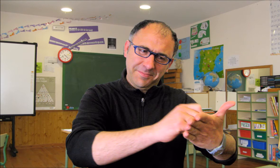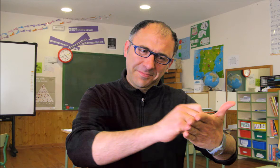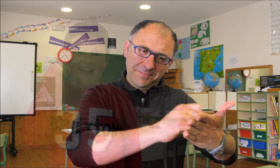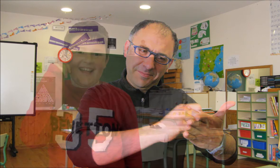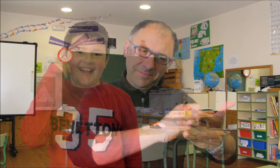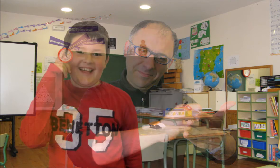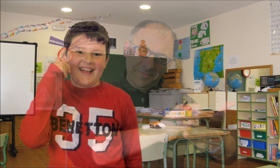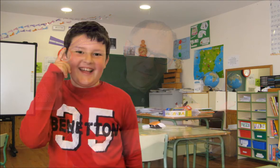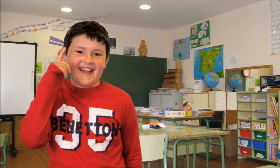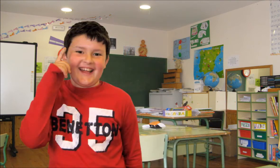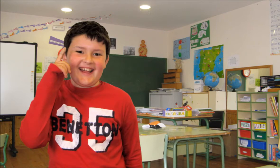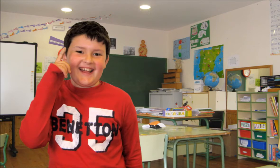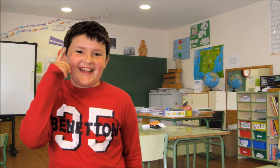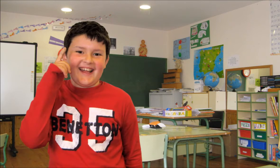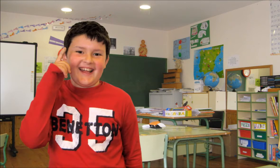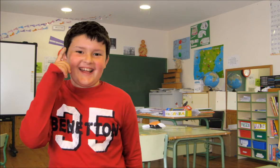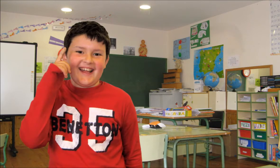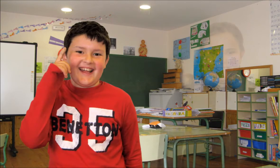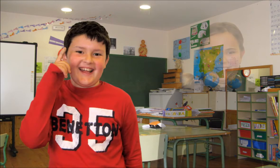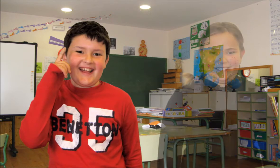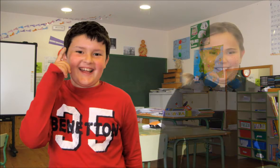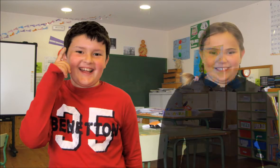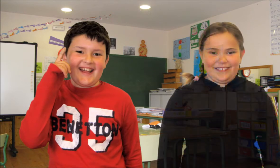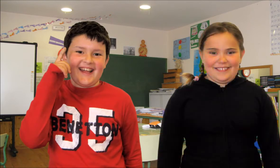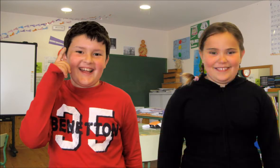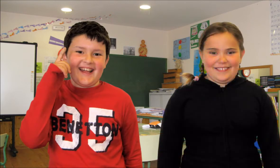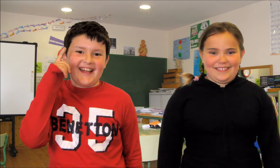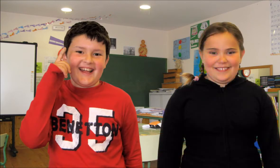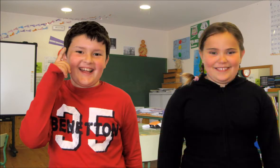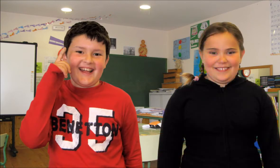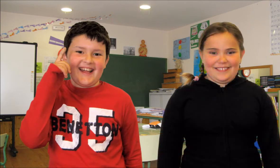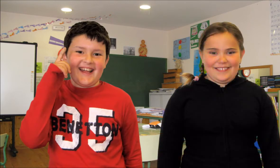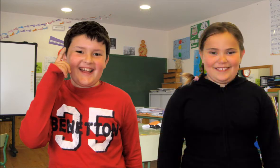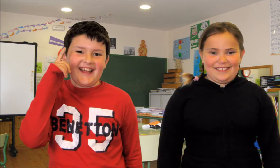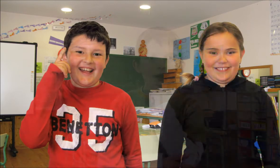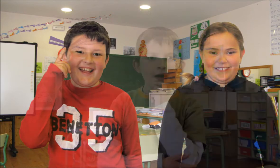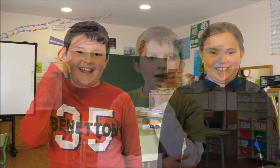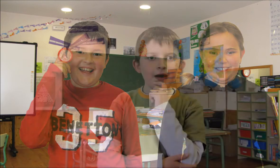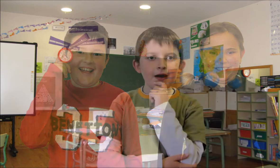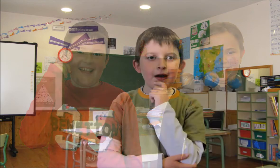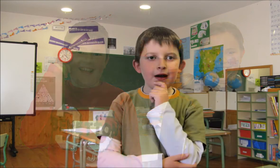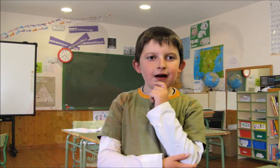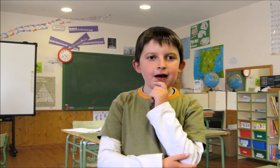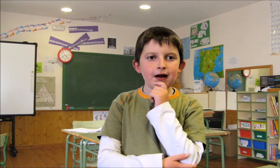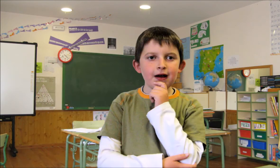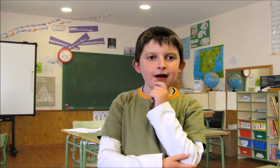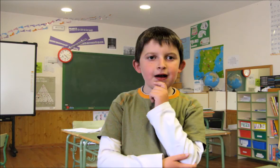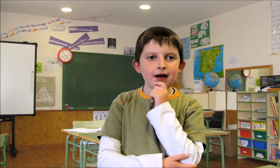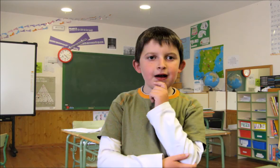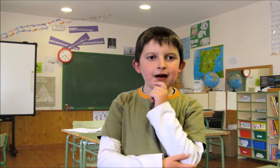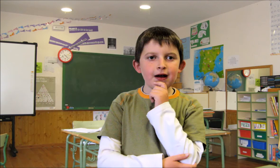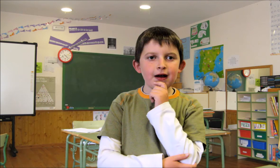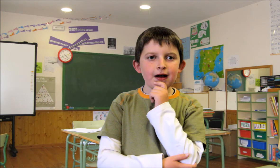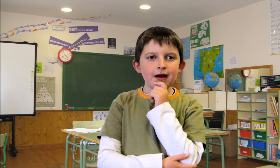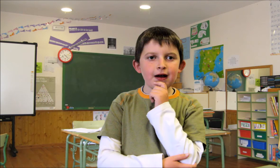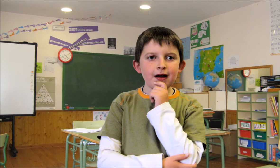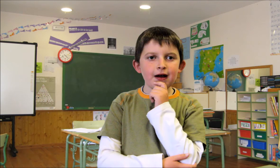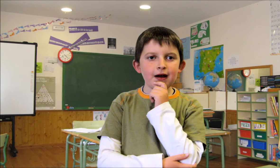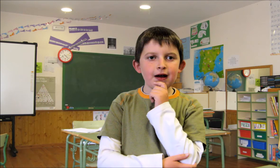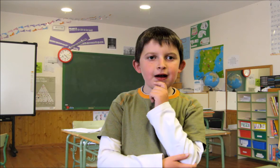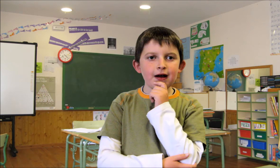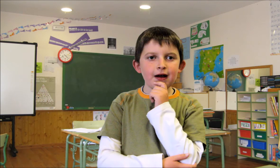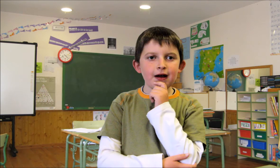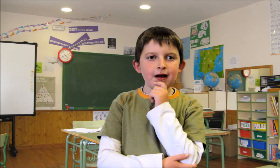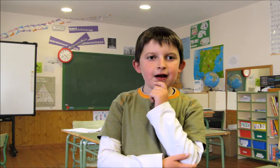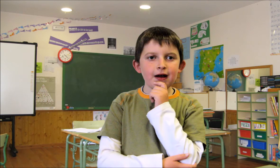que se acabe el curso. Venga, yo le escribo. No te olvides de lo de las huellas. ¿Y no pueden meter a ver